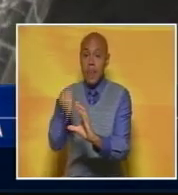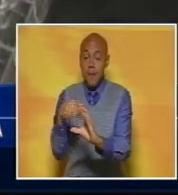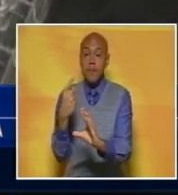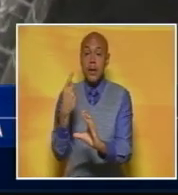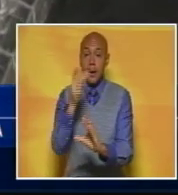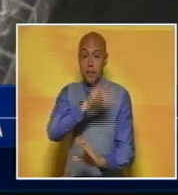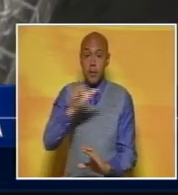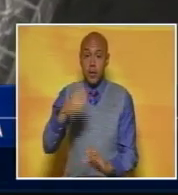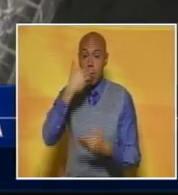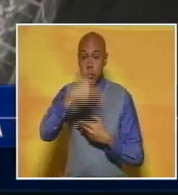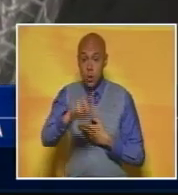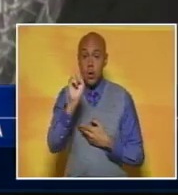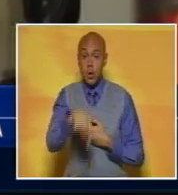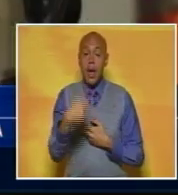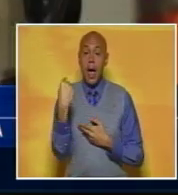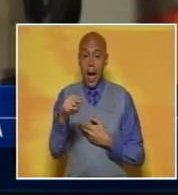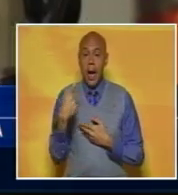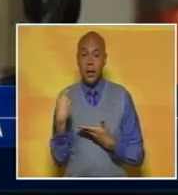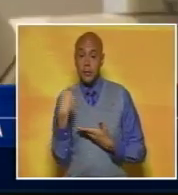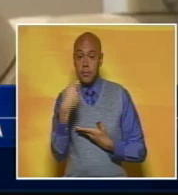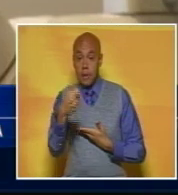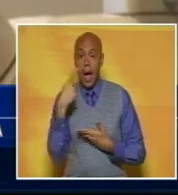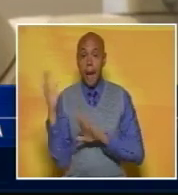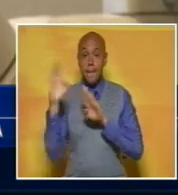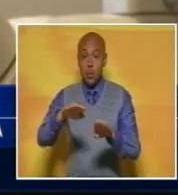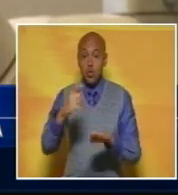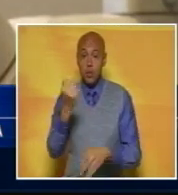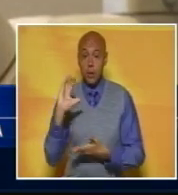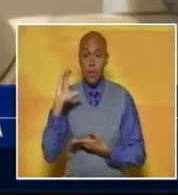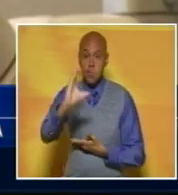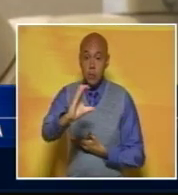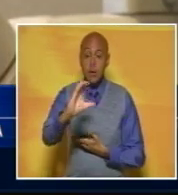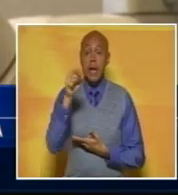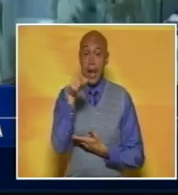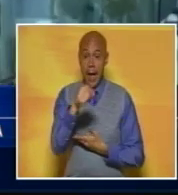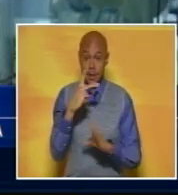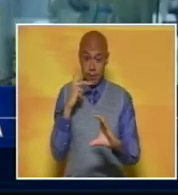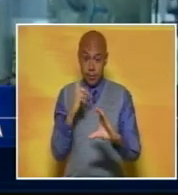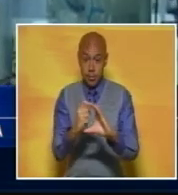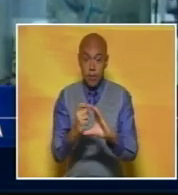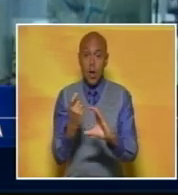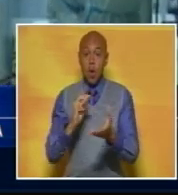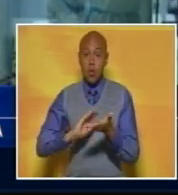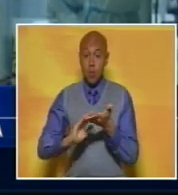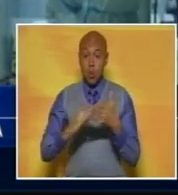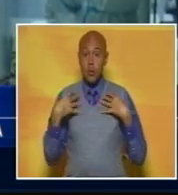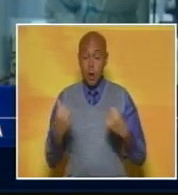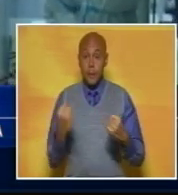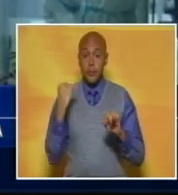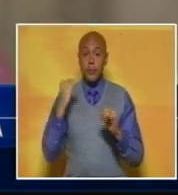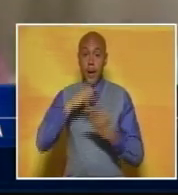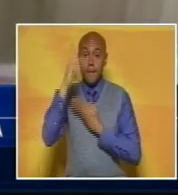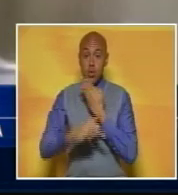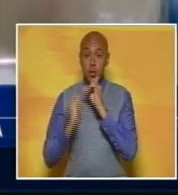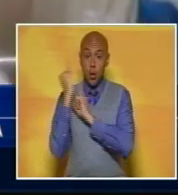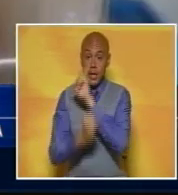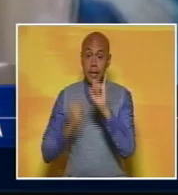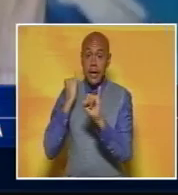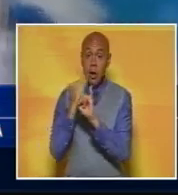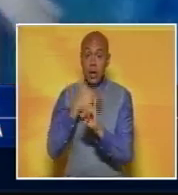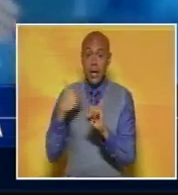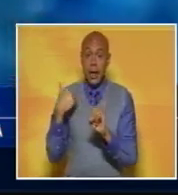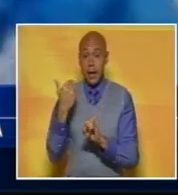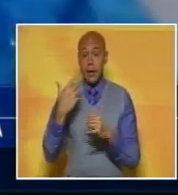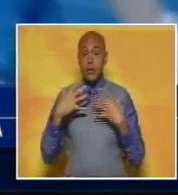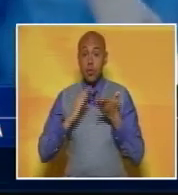verano, si reciben financiación necesaria. Sin embargo, la vacuna, que forma parte de un proyecto internacional para hallar un remedio